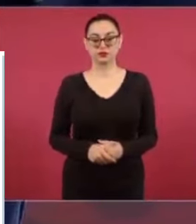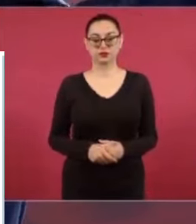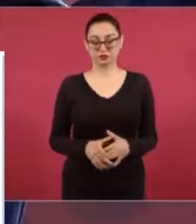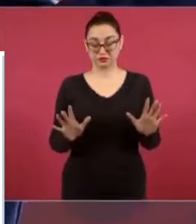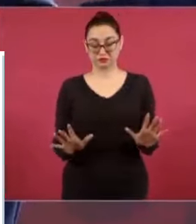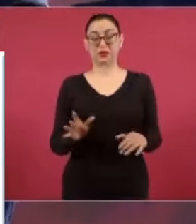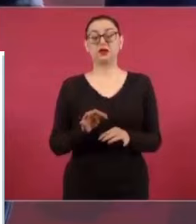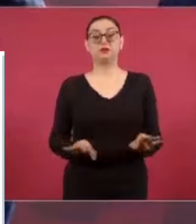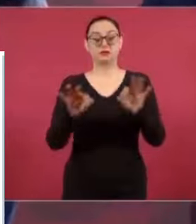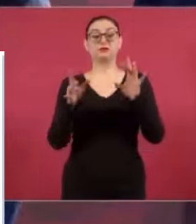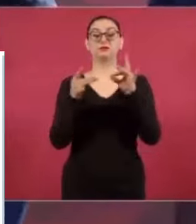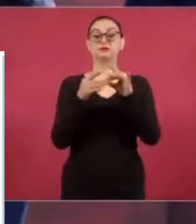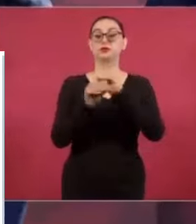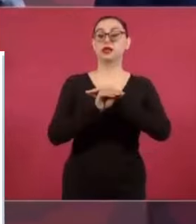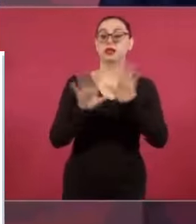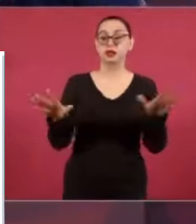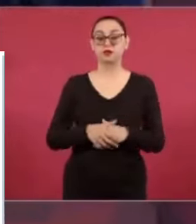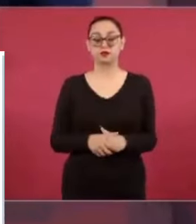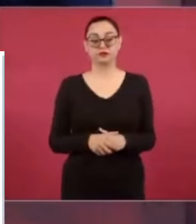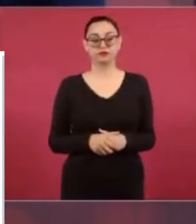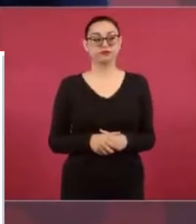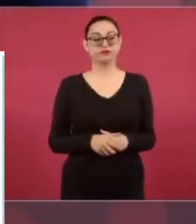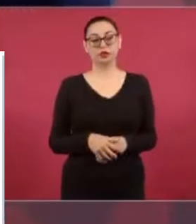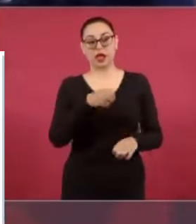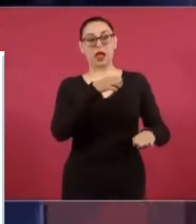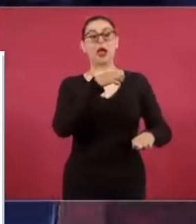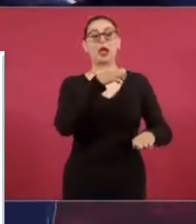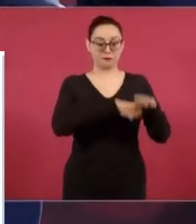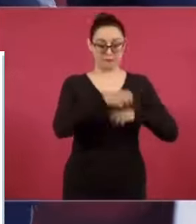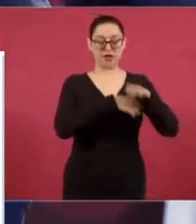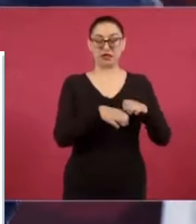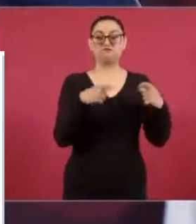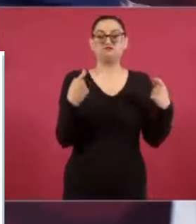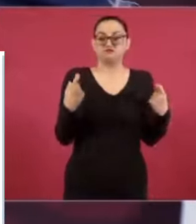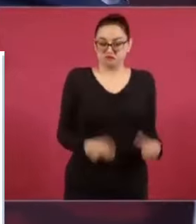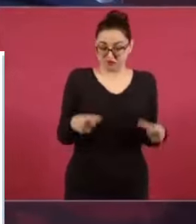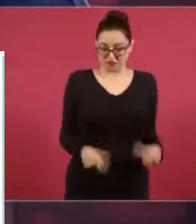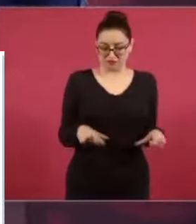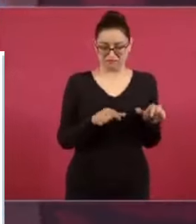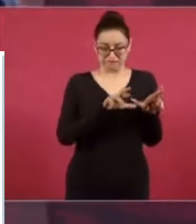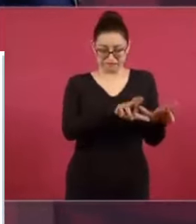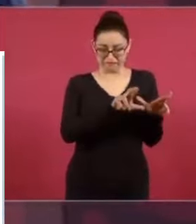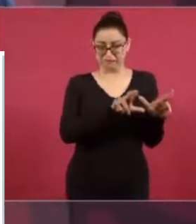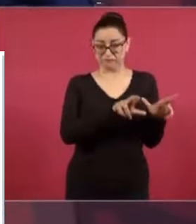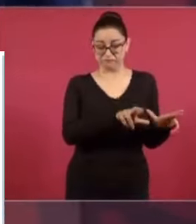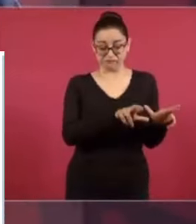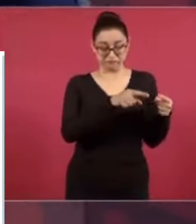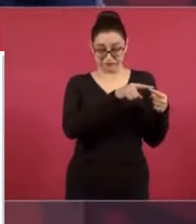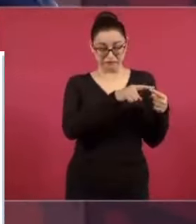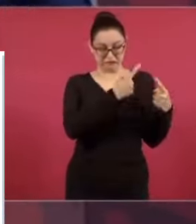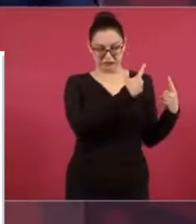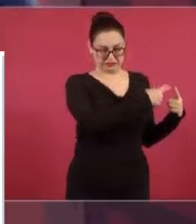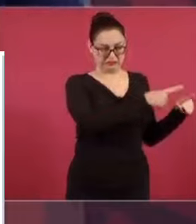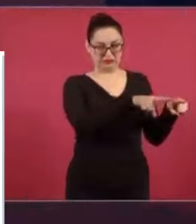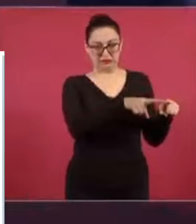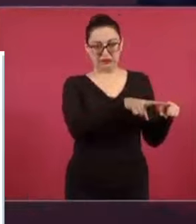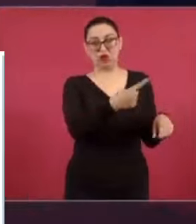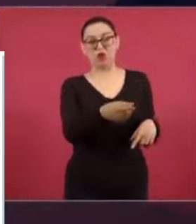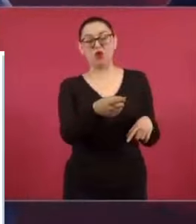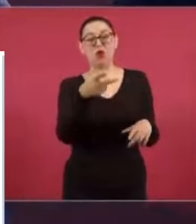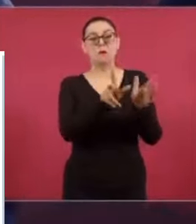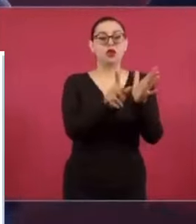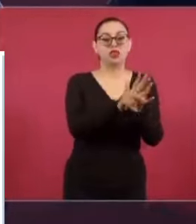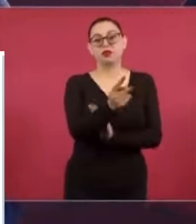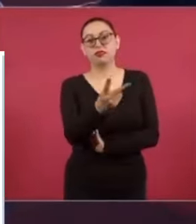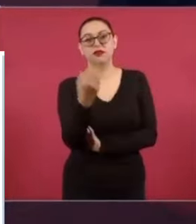Los hombres o las empresas con más poder económico en México son también las dueñas o los dueños de los principales